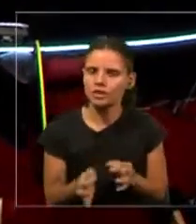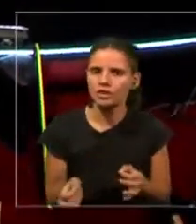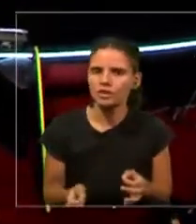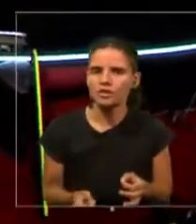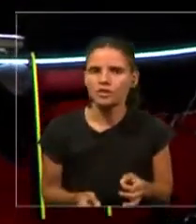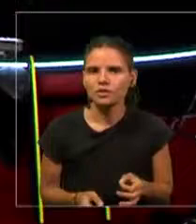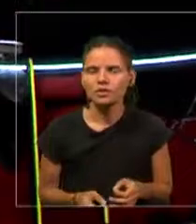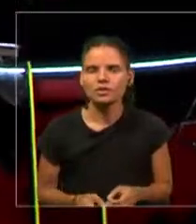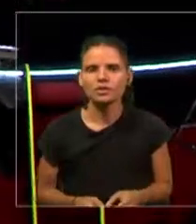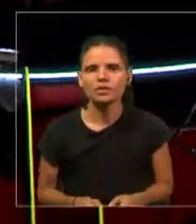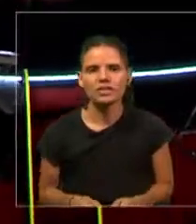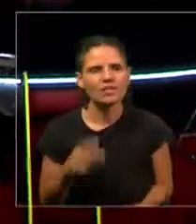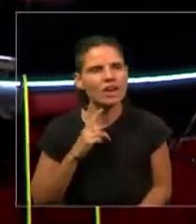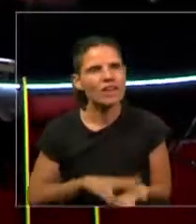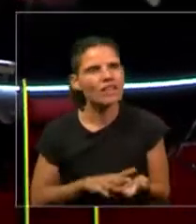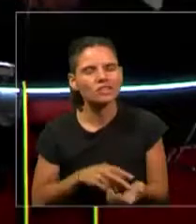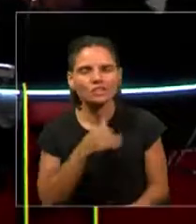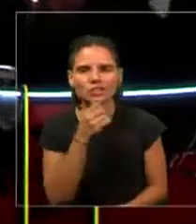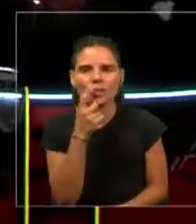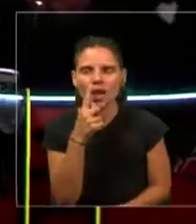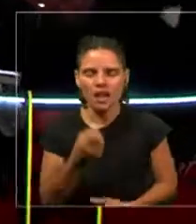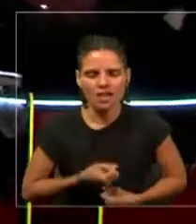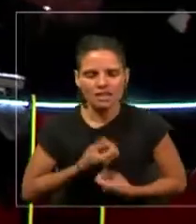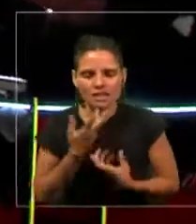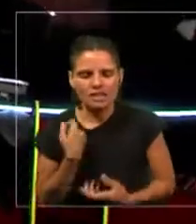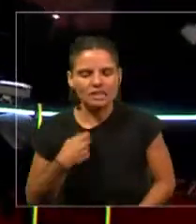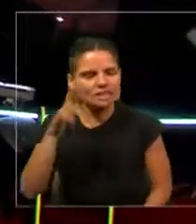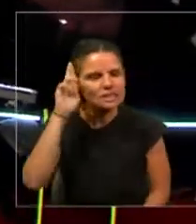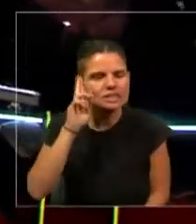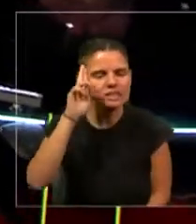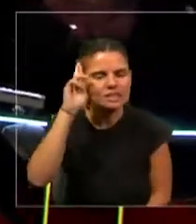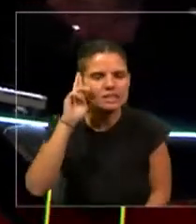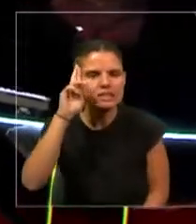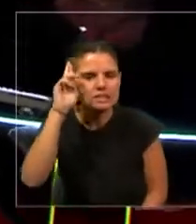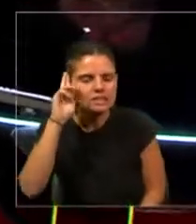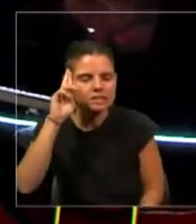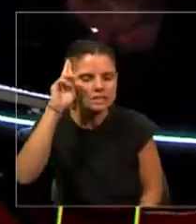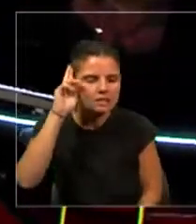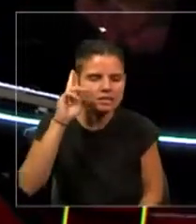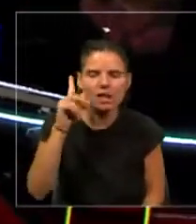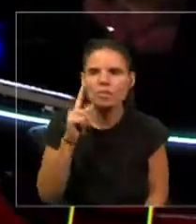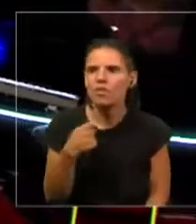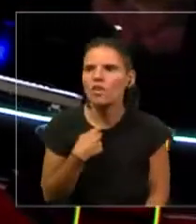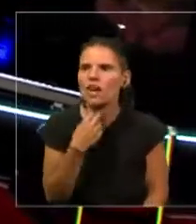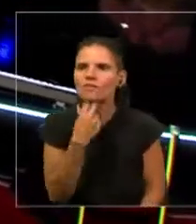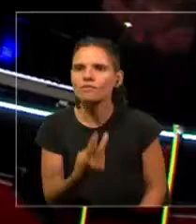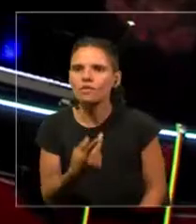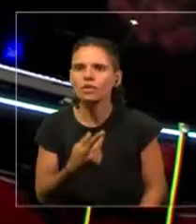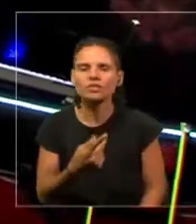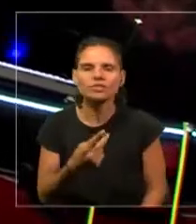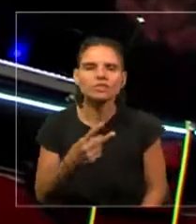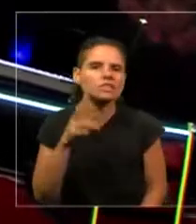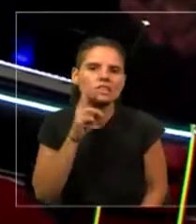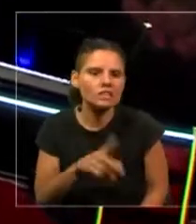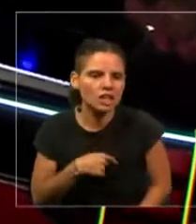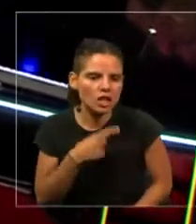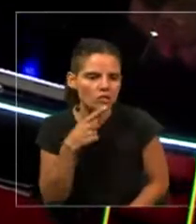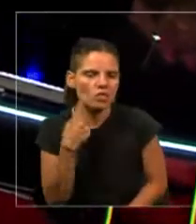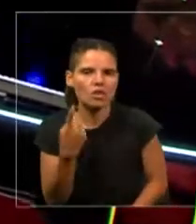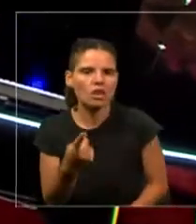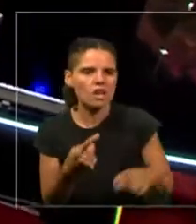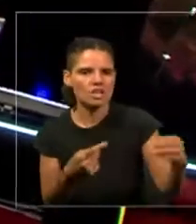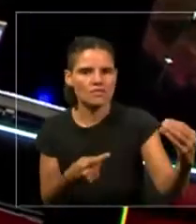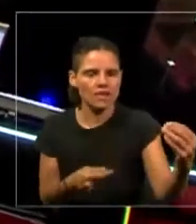Yo no estoy encontrando todavía la expresión, estoy en esa reflexión que nos va a dejar sin voz. La voz que nos habla nos va a dejar